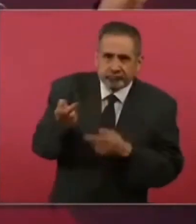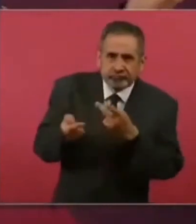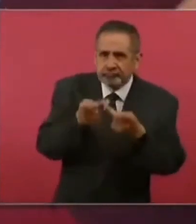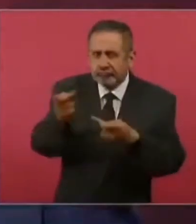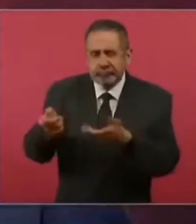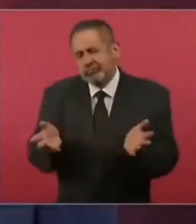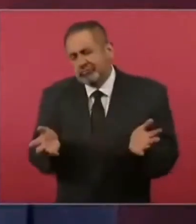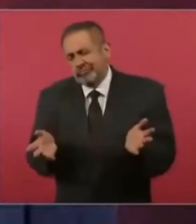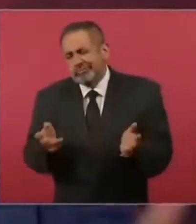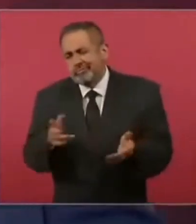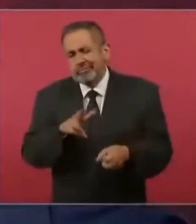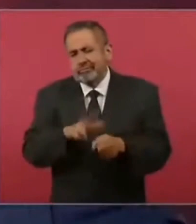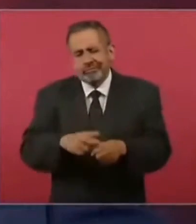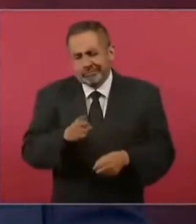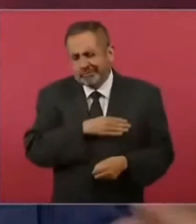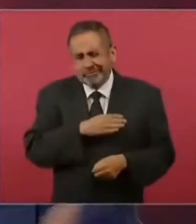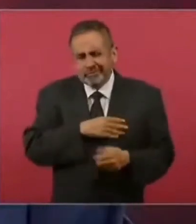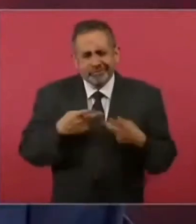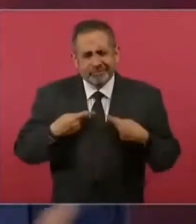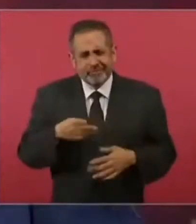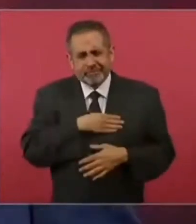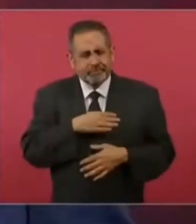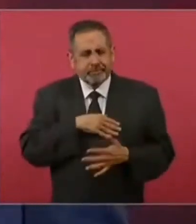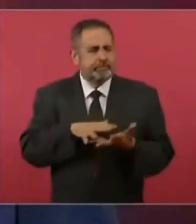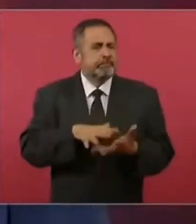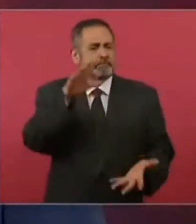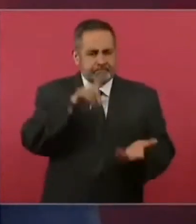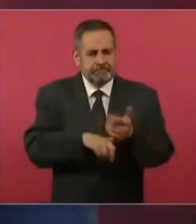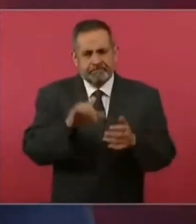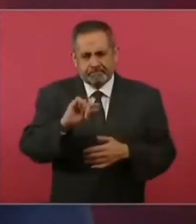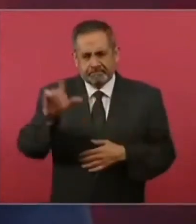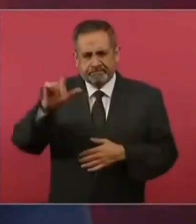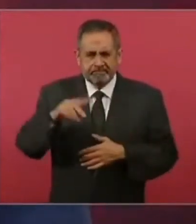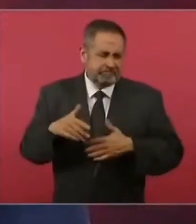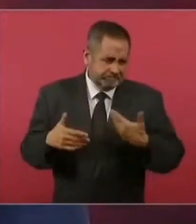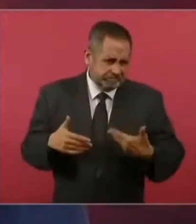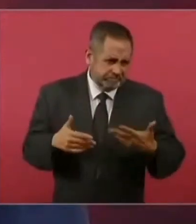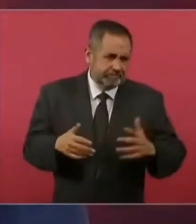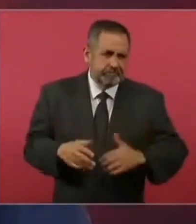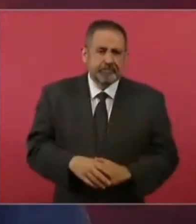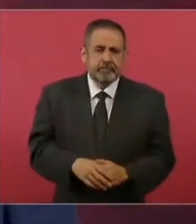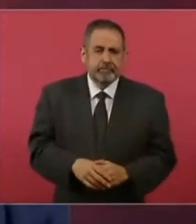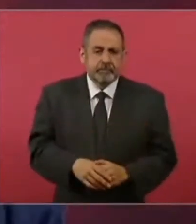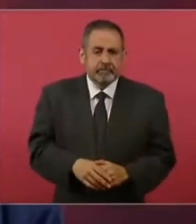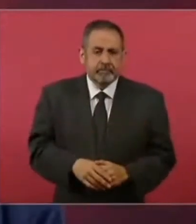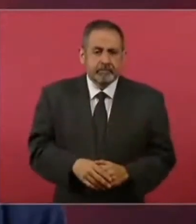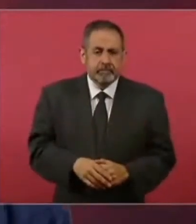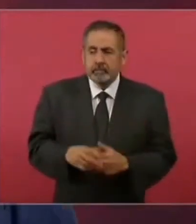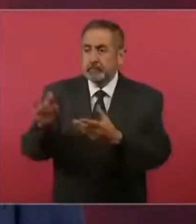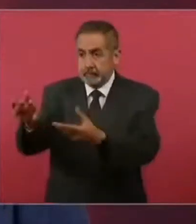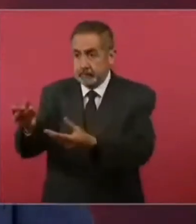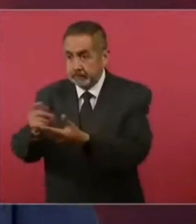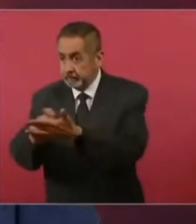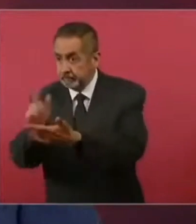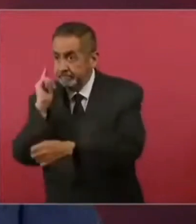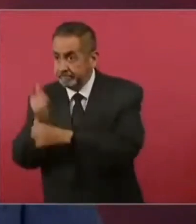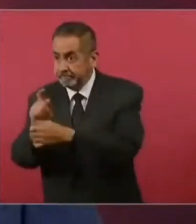pues gente buena y la mayoría profesionales, llevan sus